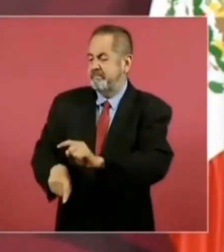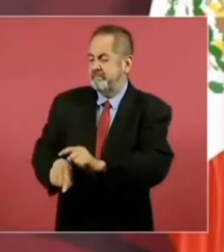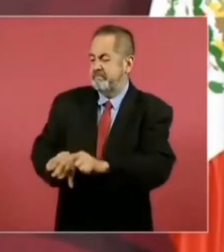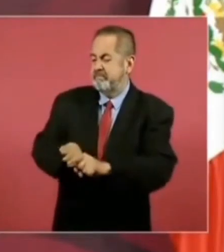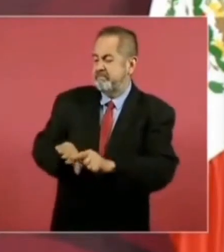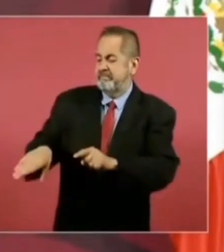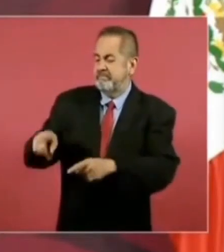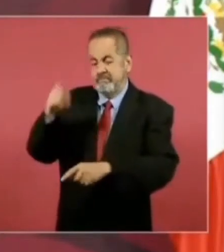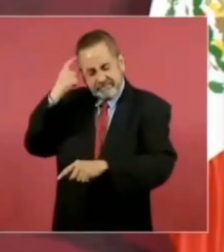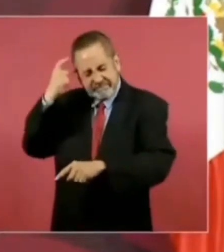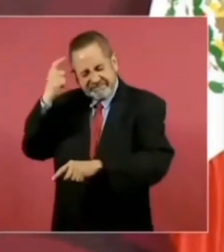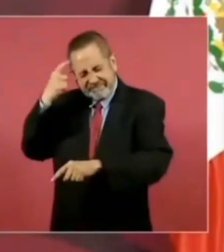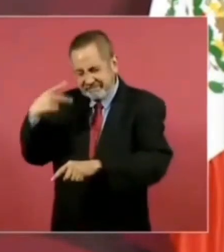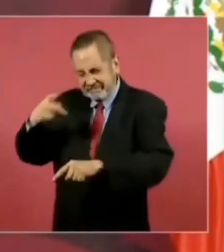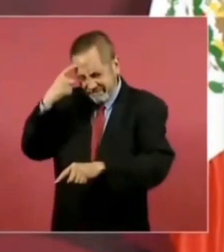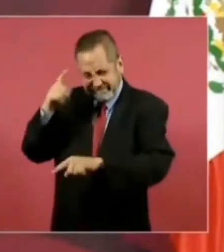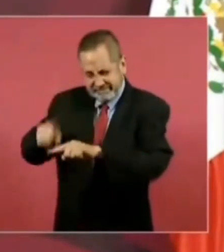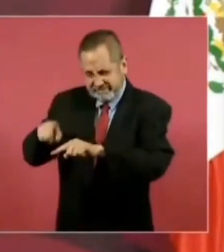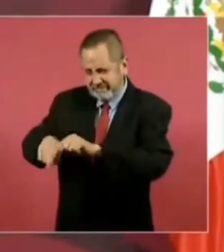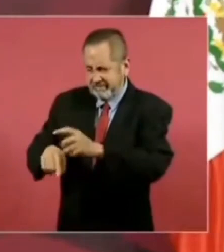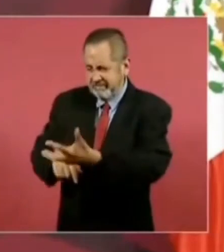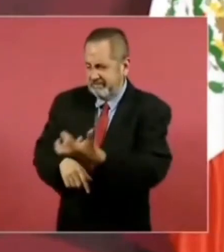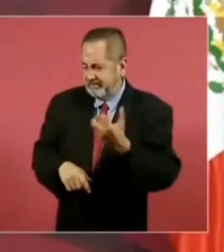¿Para qué vinieron los europeos?